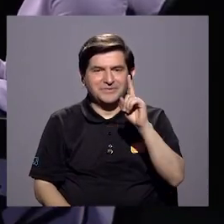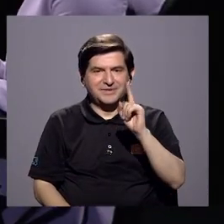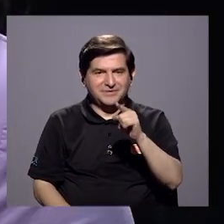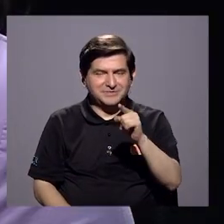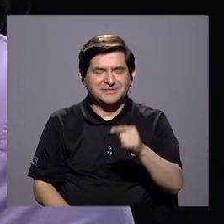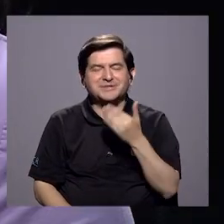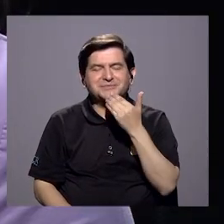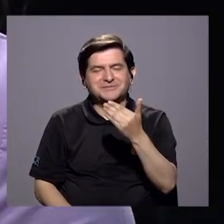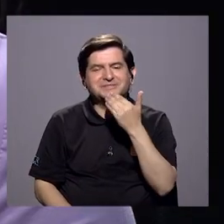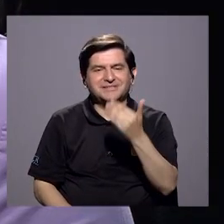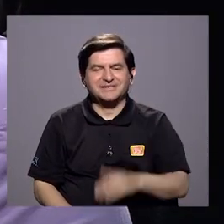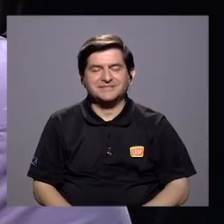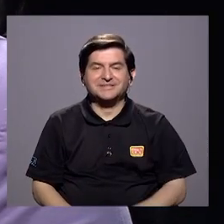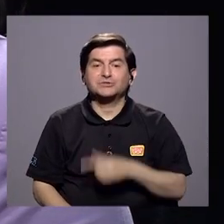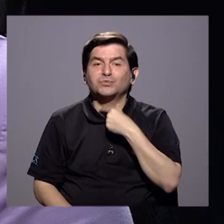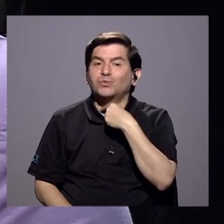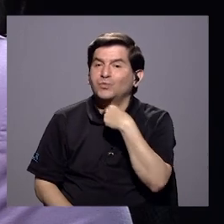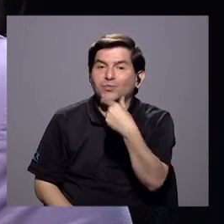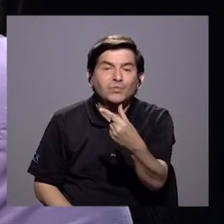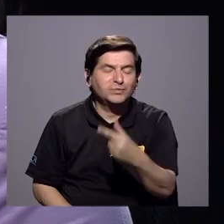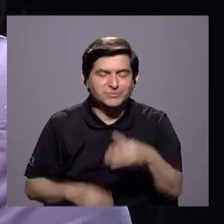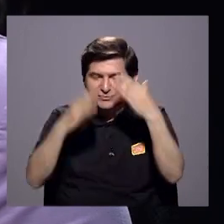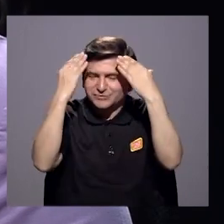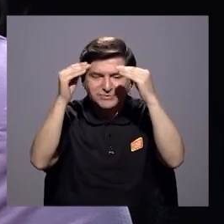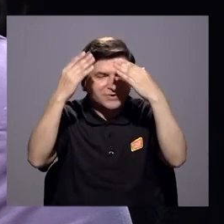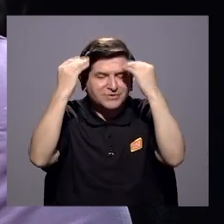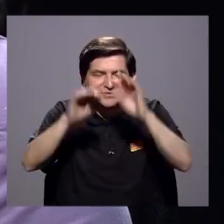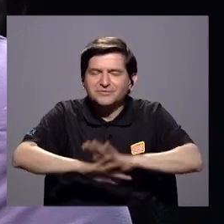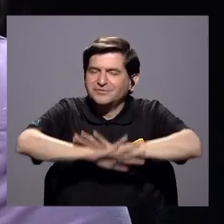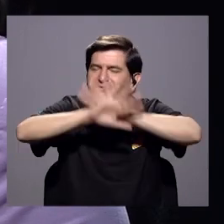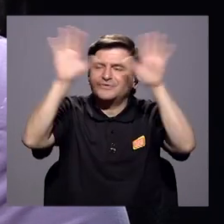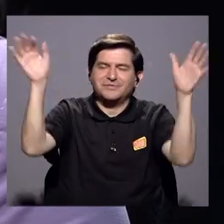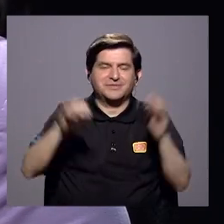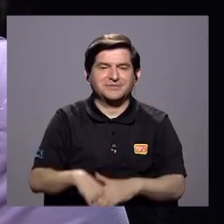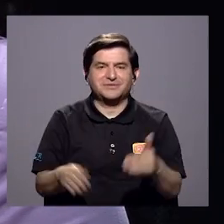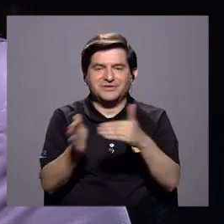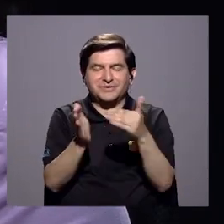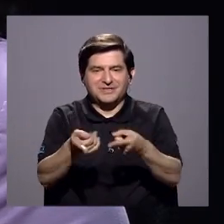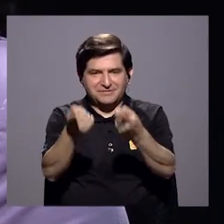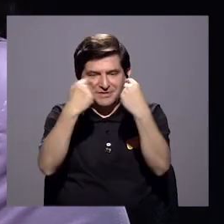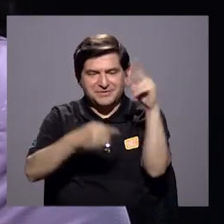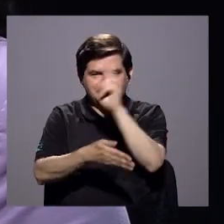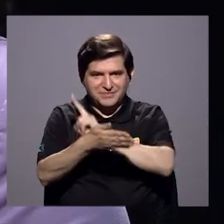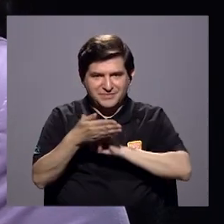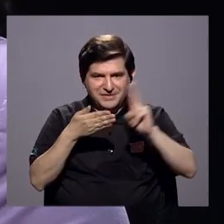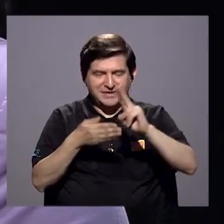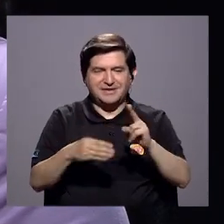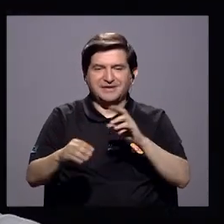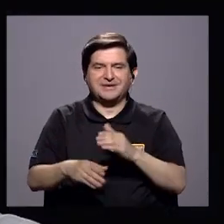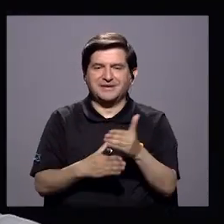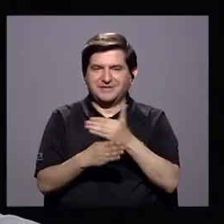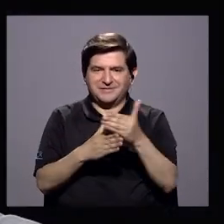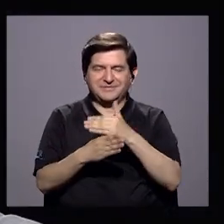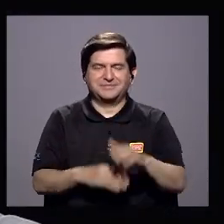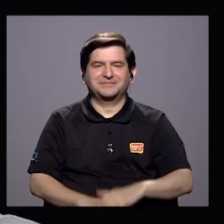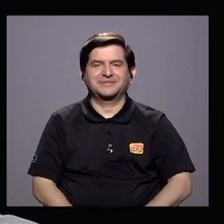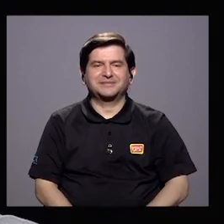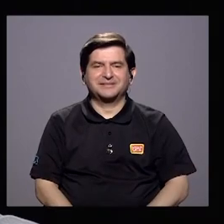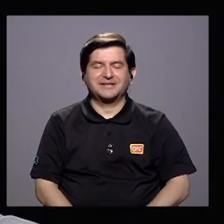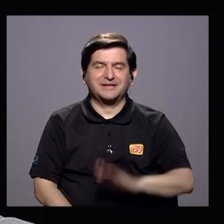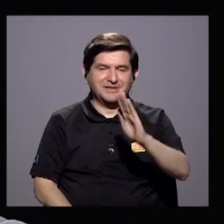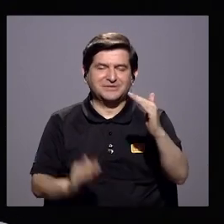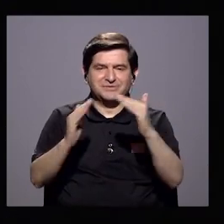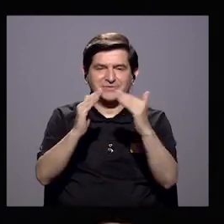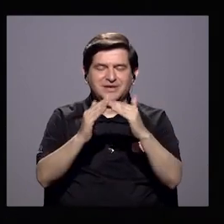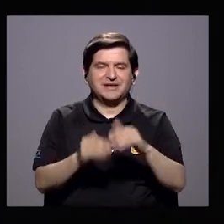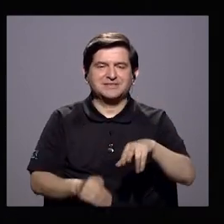con usted, doña Andrea. No, mucho gusto de darle información transparentemente y volver al alma mater también a compartirla aquí. Bueno, es su casa, la